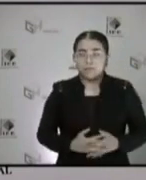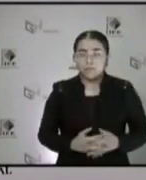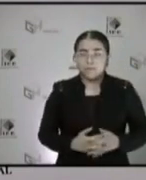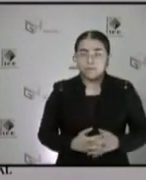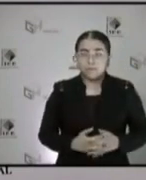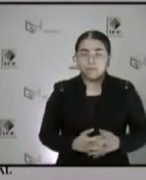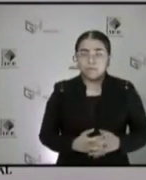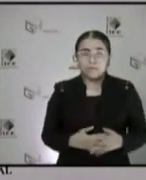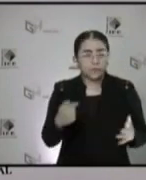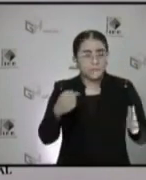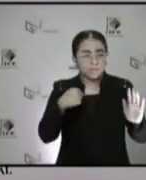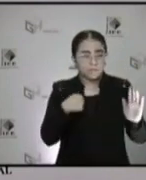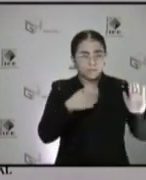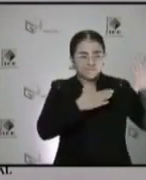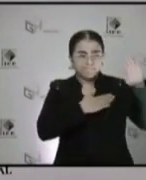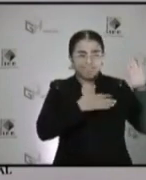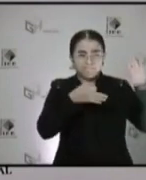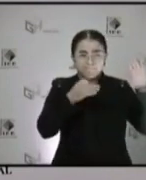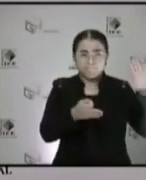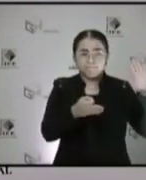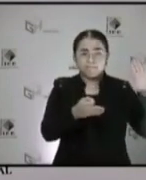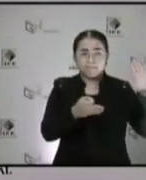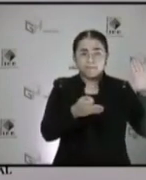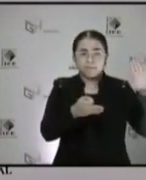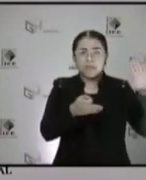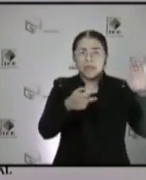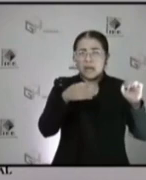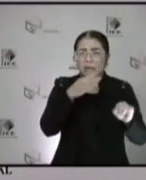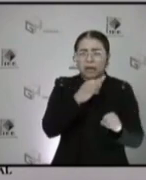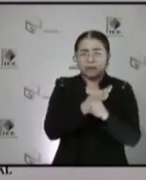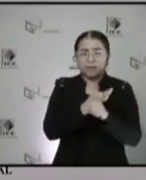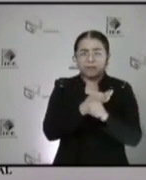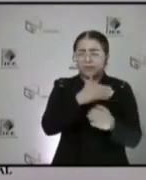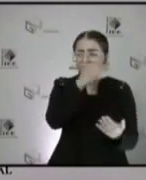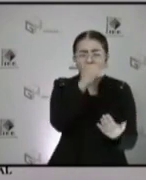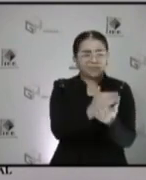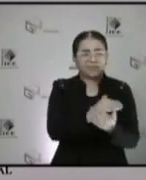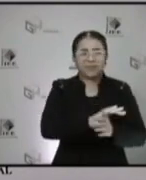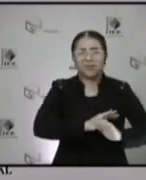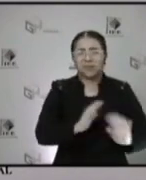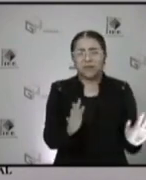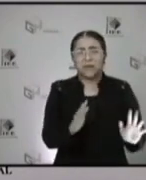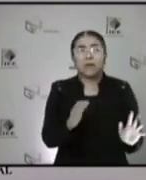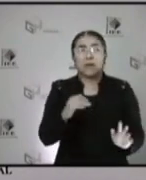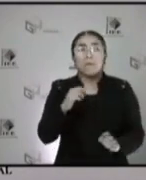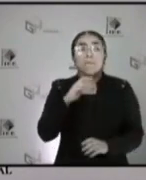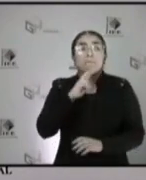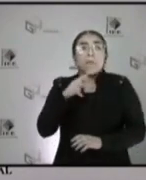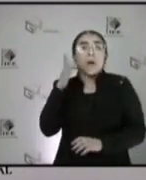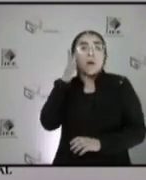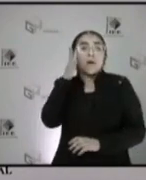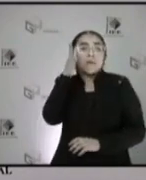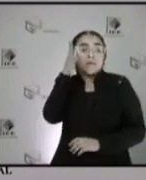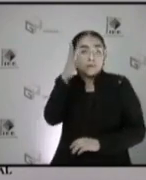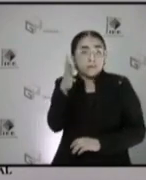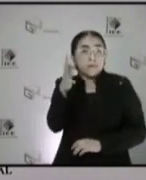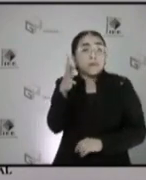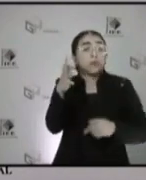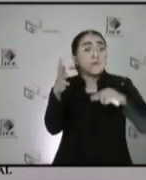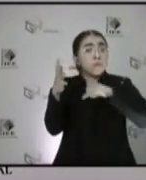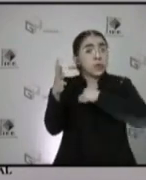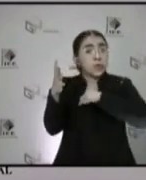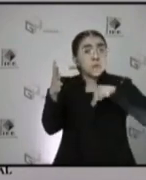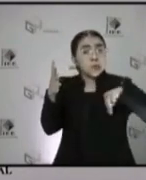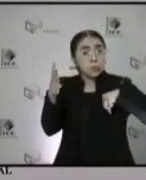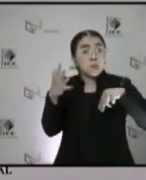yo les doy mi palabra que la pesadilla de salud en este Estado está a punto de irse. Vienen tiempos mejores, pero lo que tenemos que hacer es